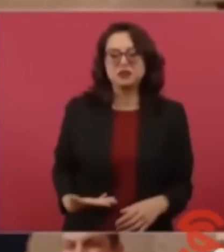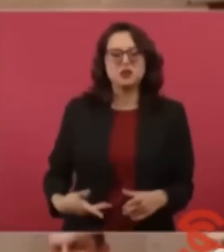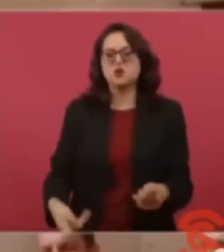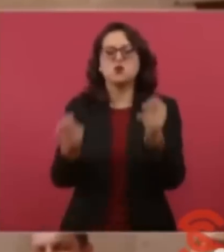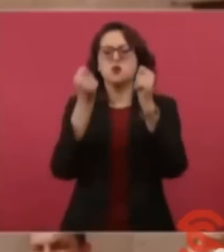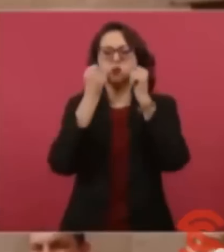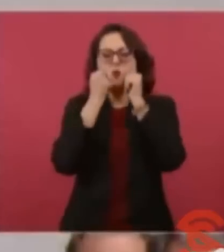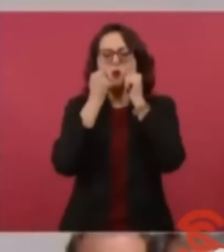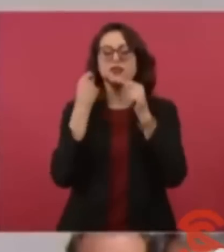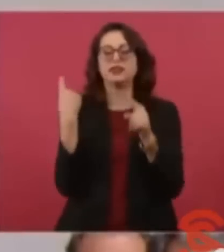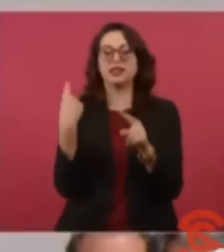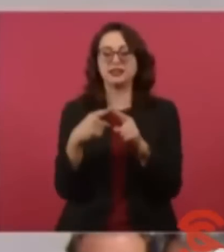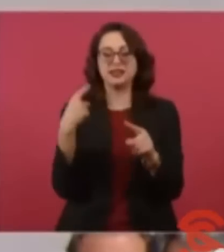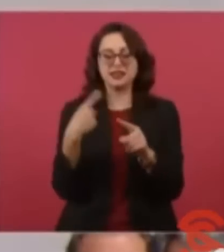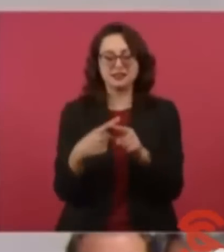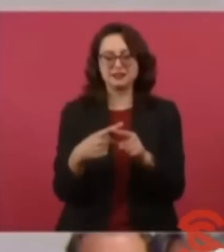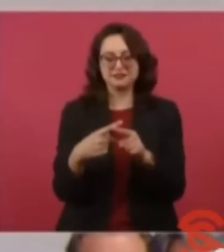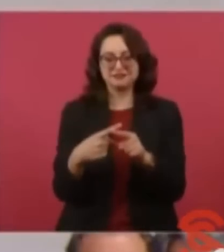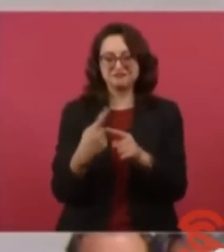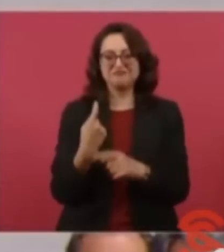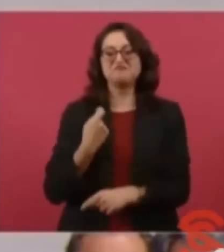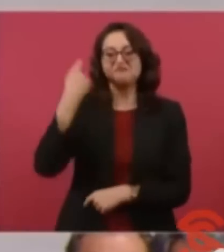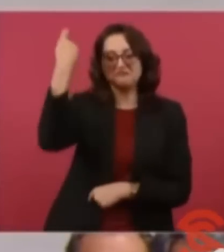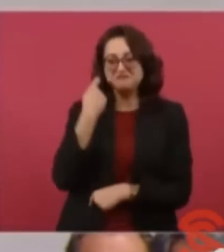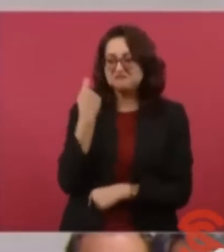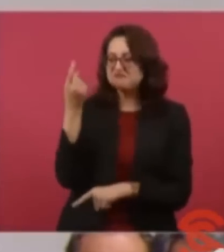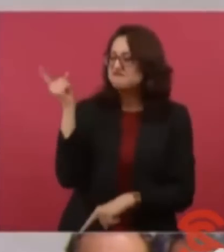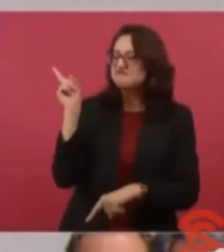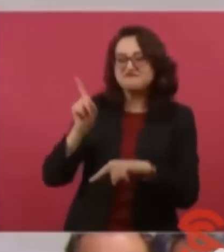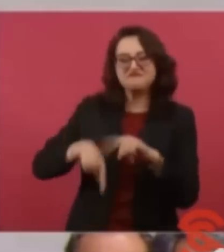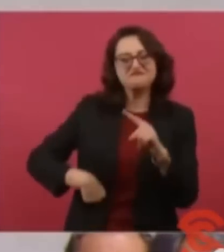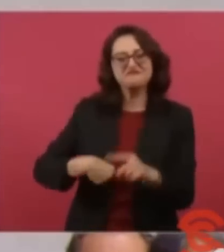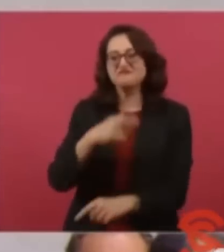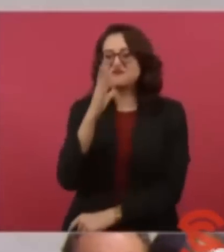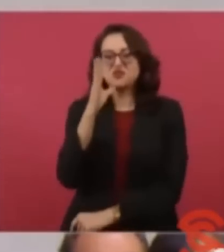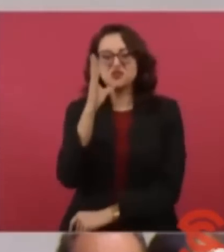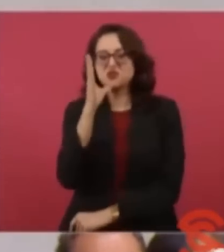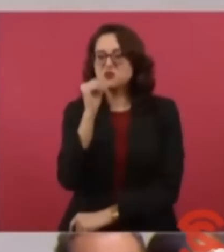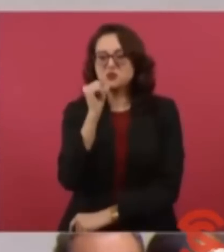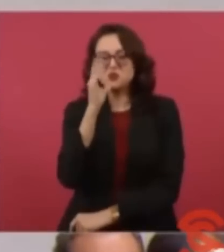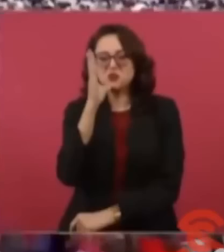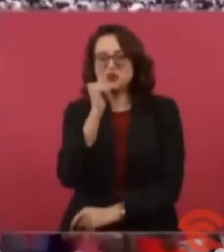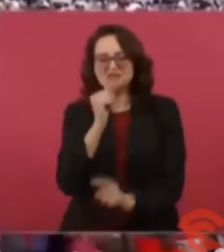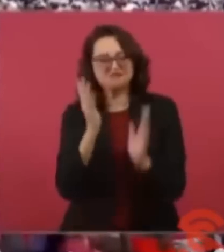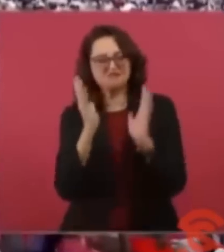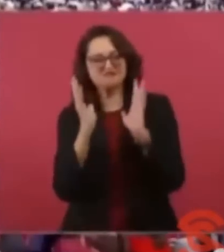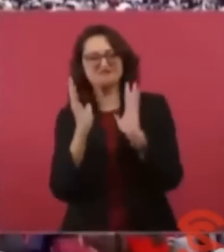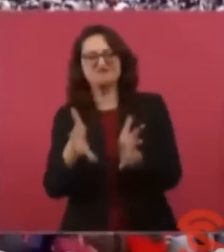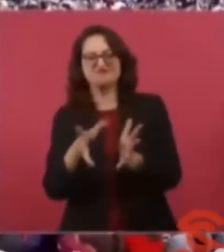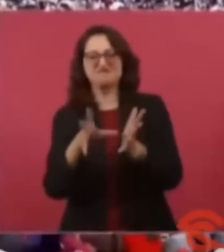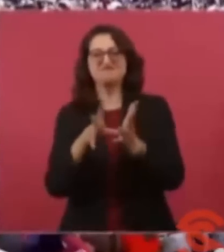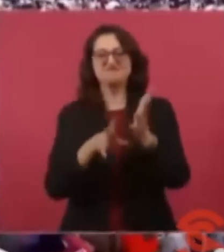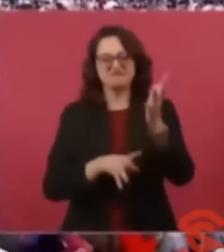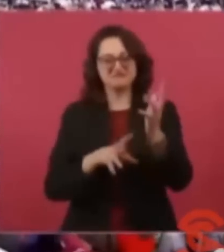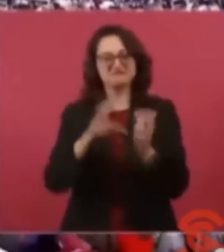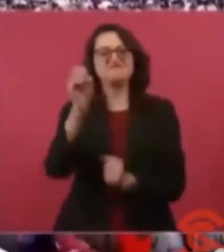se queda la pensión a los adultos mayores. No se